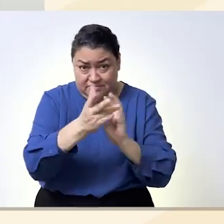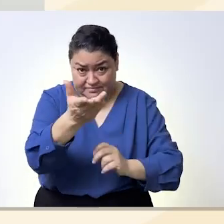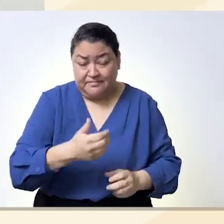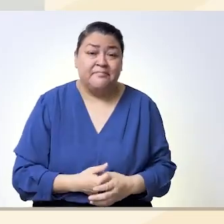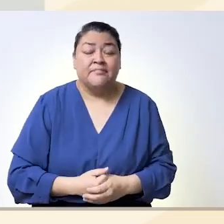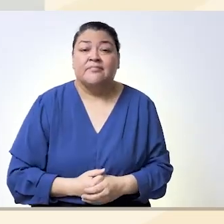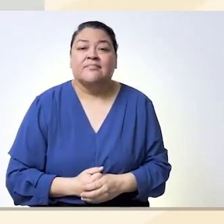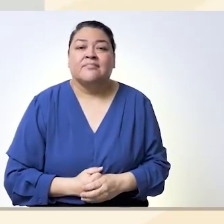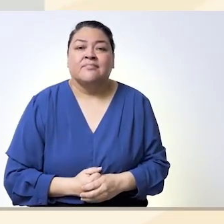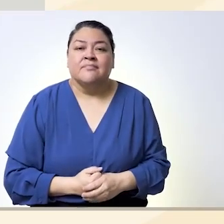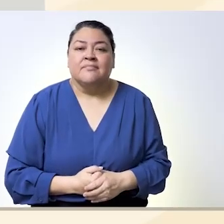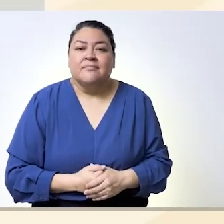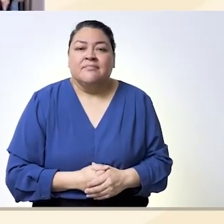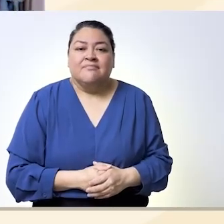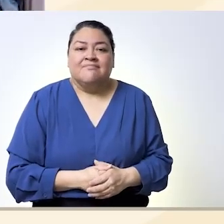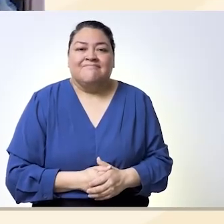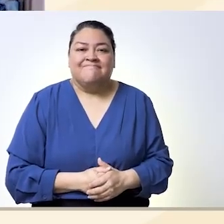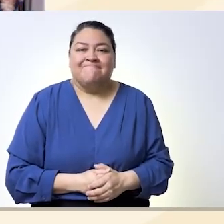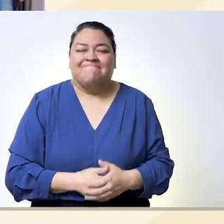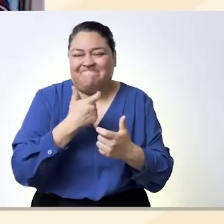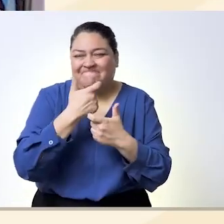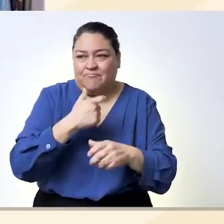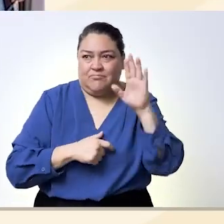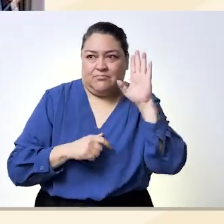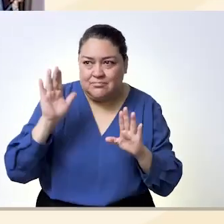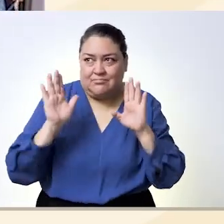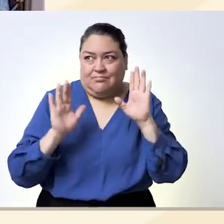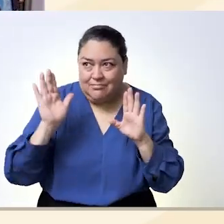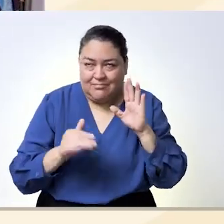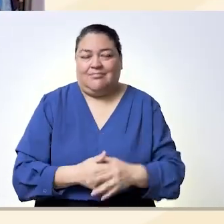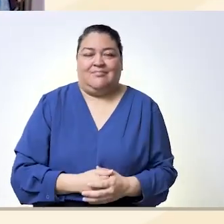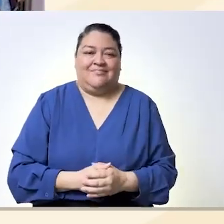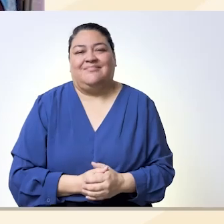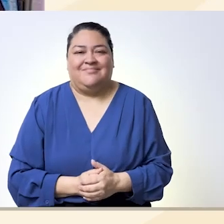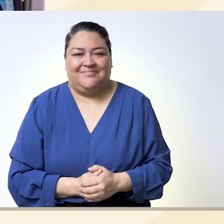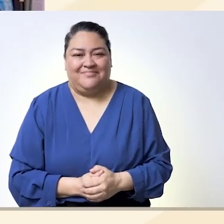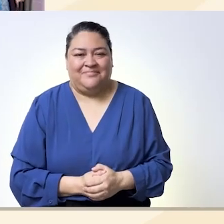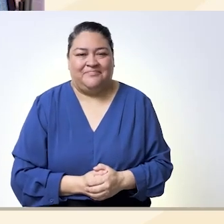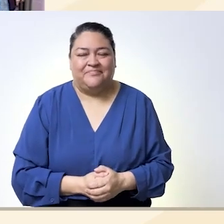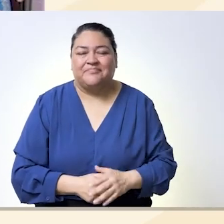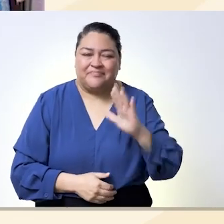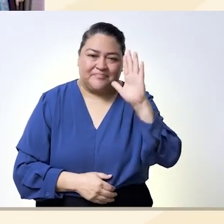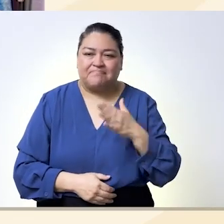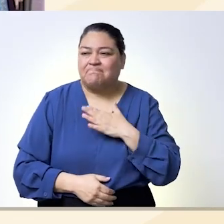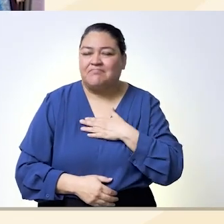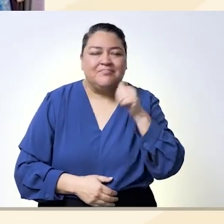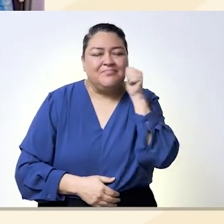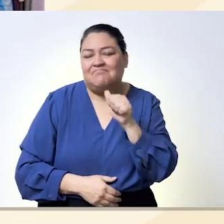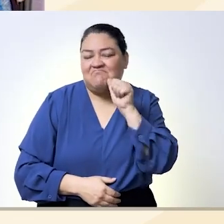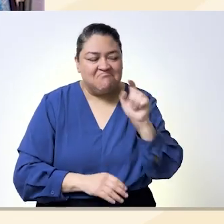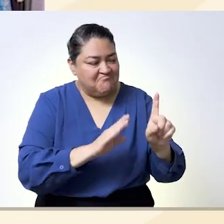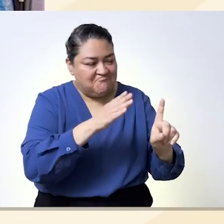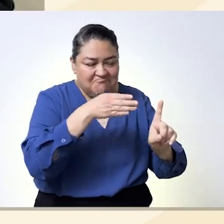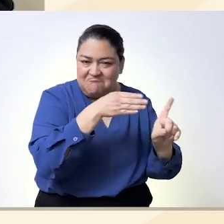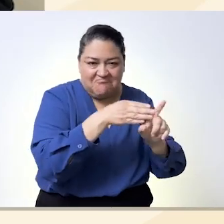Yo tema de salud. Yo procuro no enterarme por salud mental. Yo procuro no enterarme,